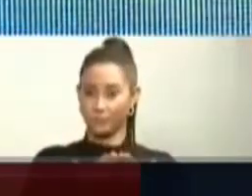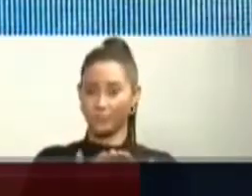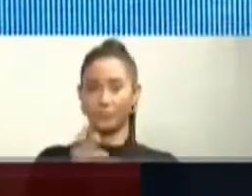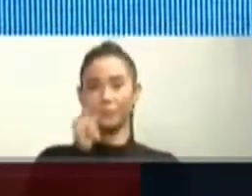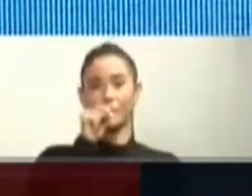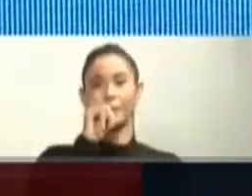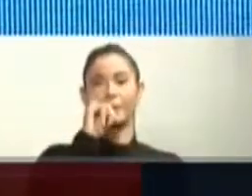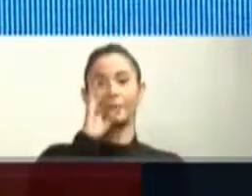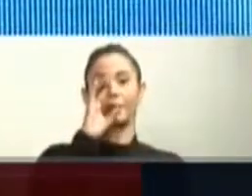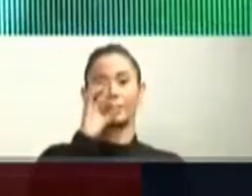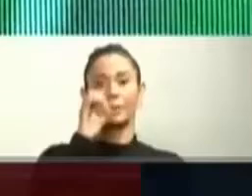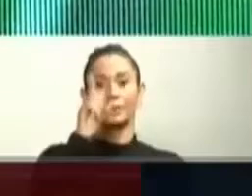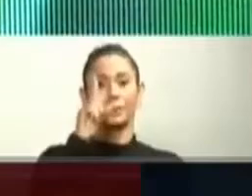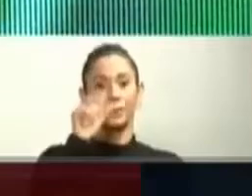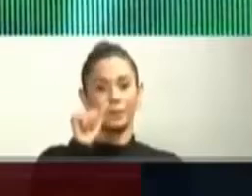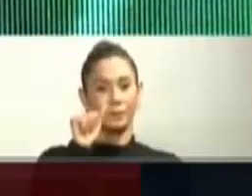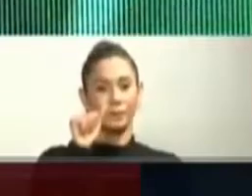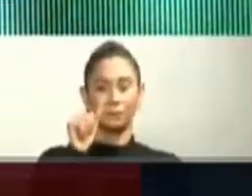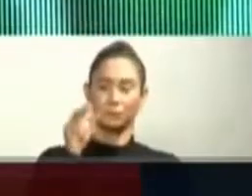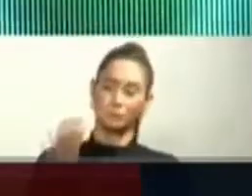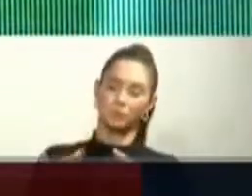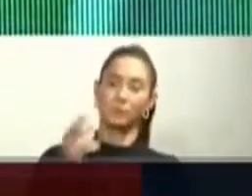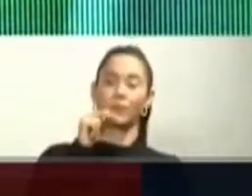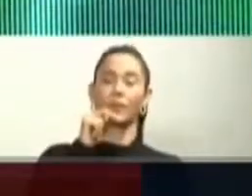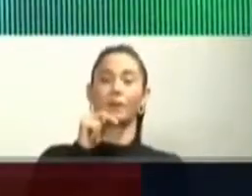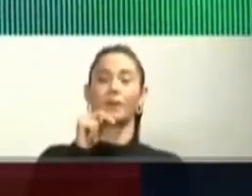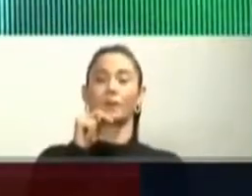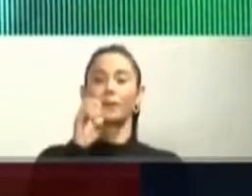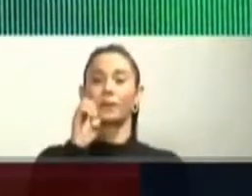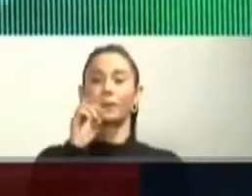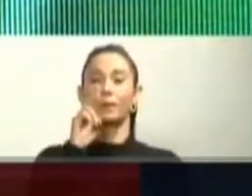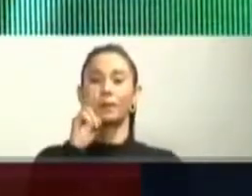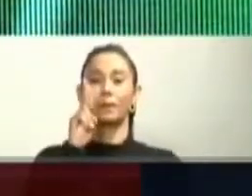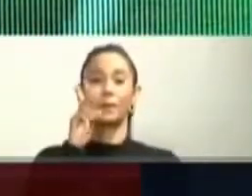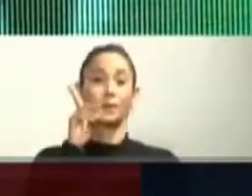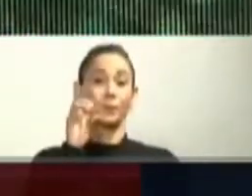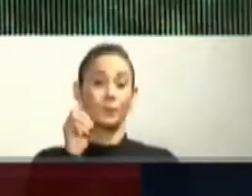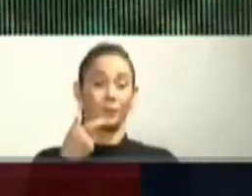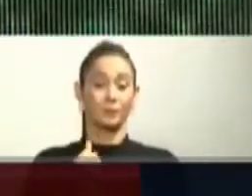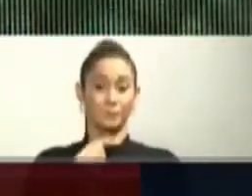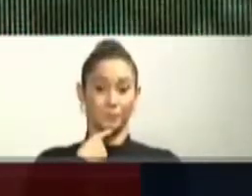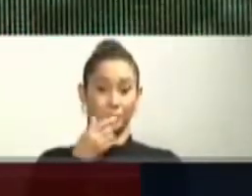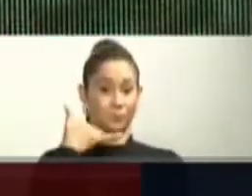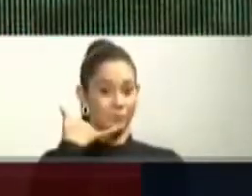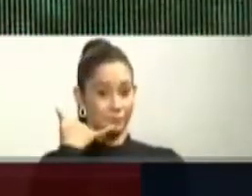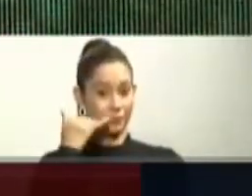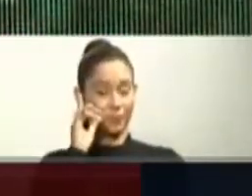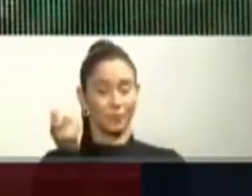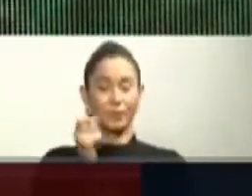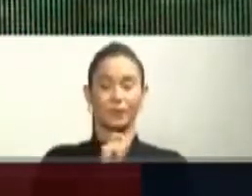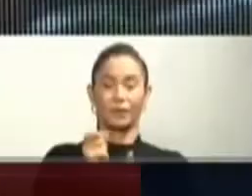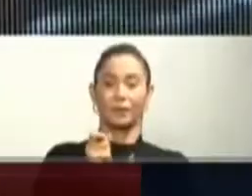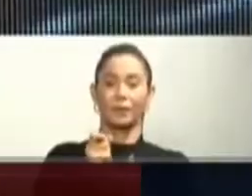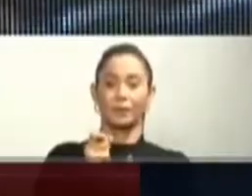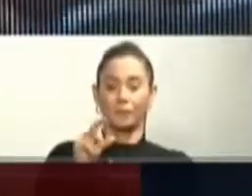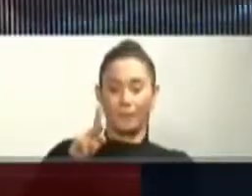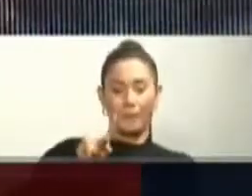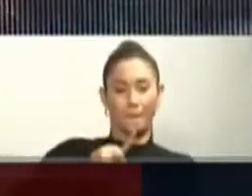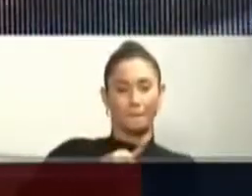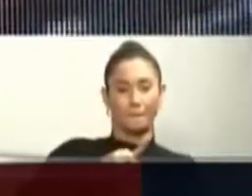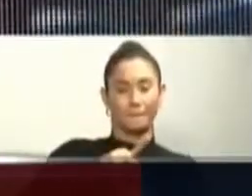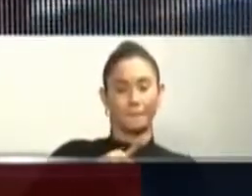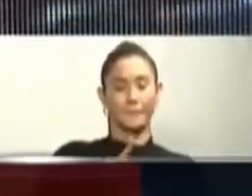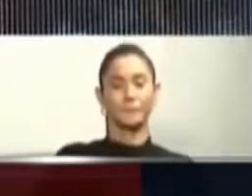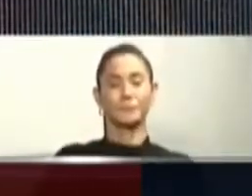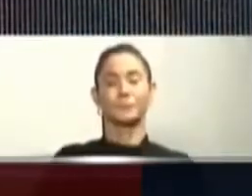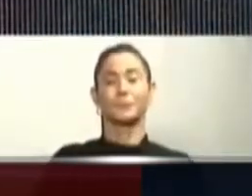Nicolás Guillén o Pablo Neruda, yo le recitaba por teléfono o personalmente poemas